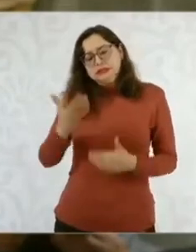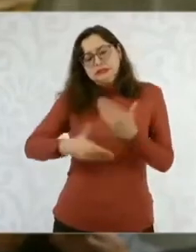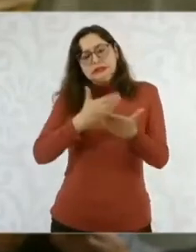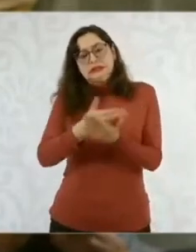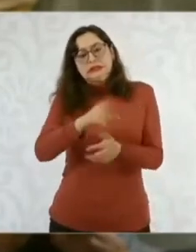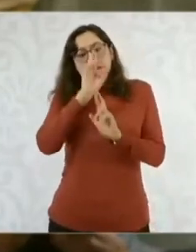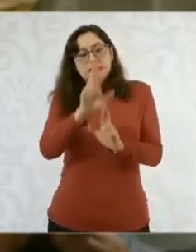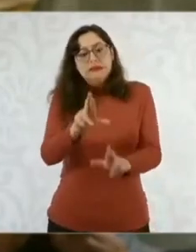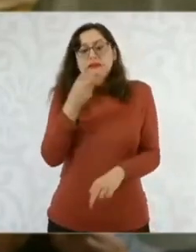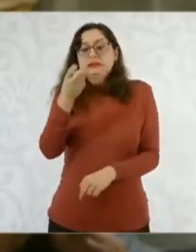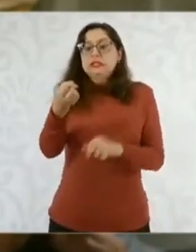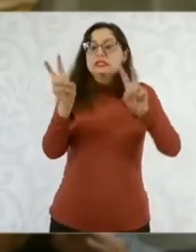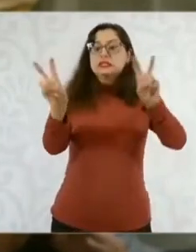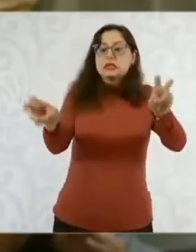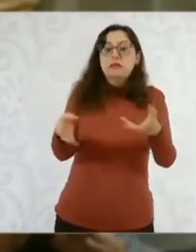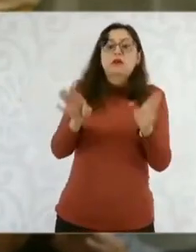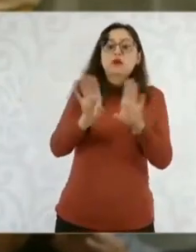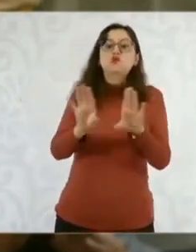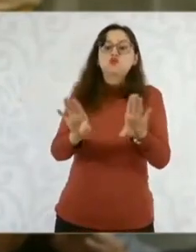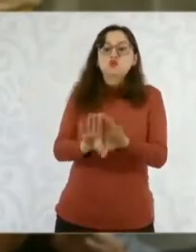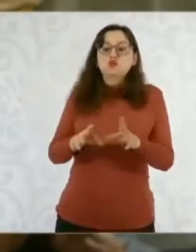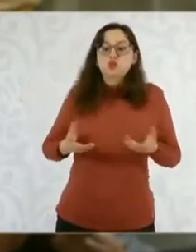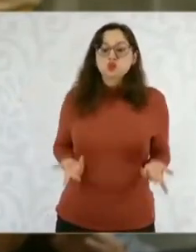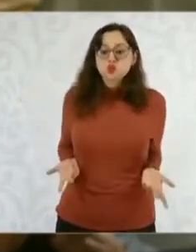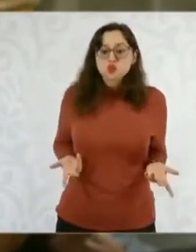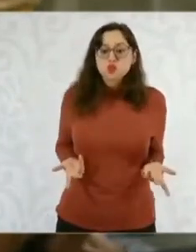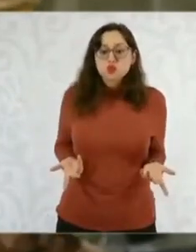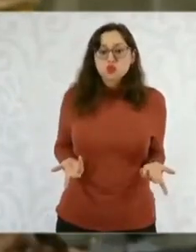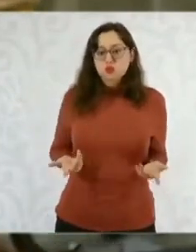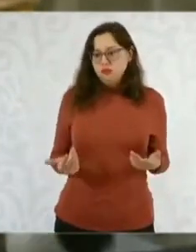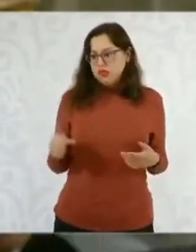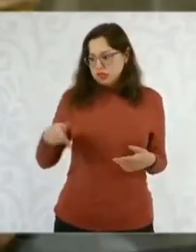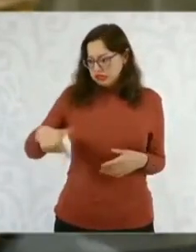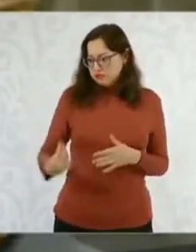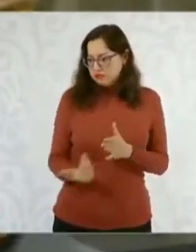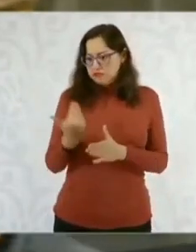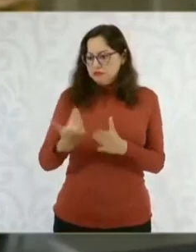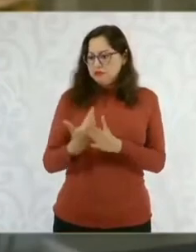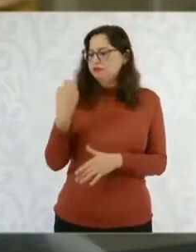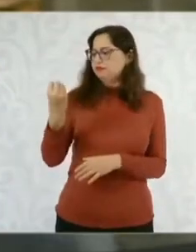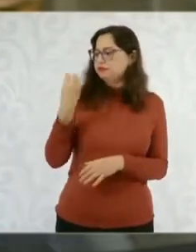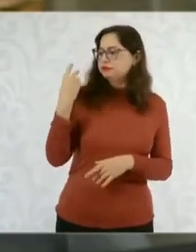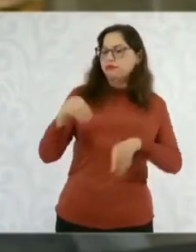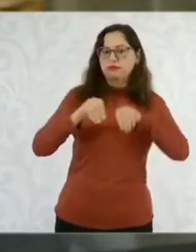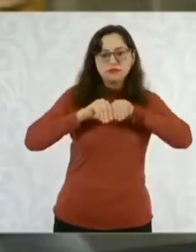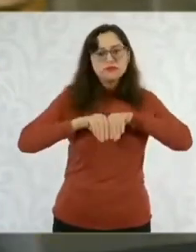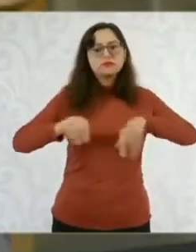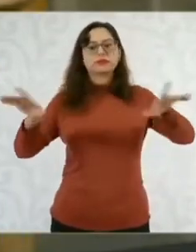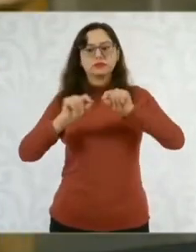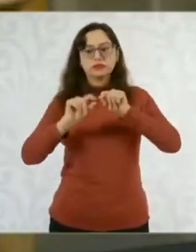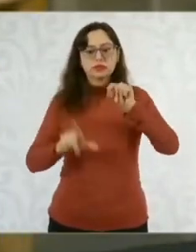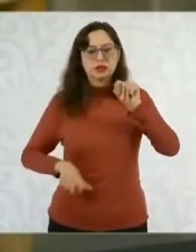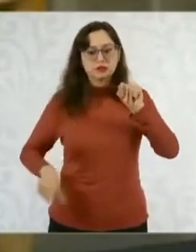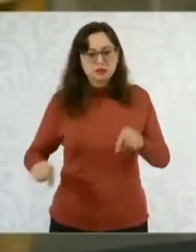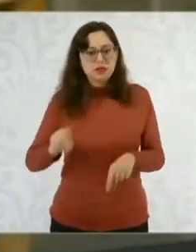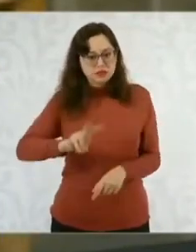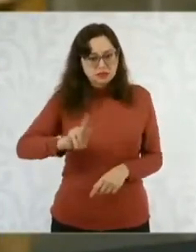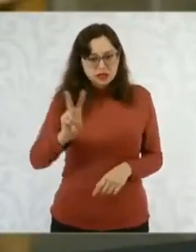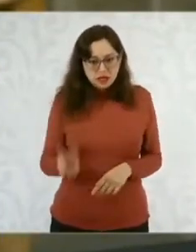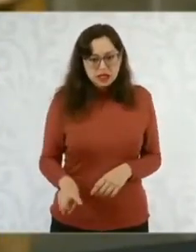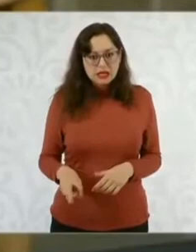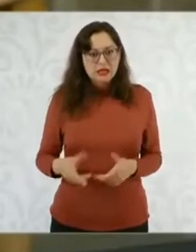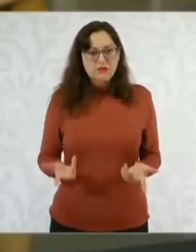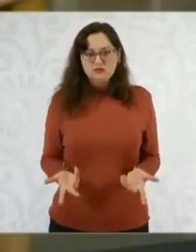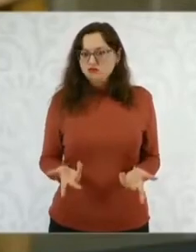Entonces, ¿cómo se puede generar este tema de que las mañaneras se pueda escuchar, se pueda ver en todo el país? Digo, ¿por qué no